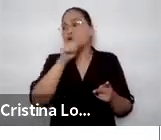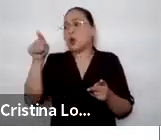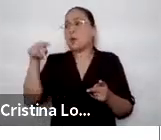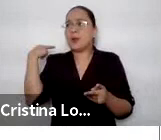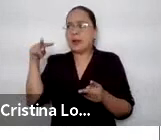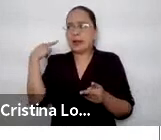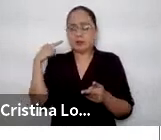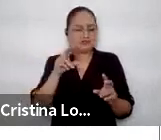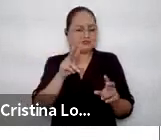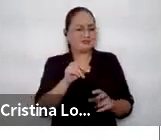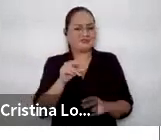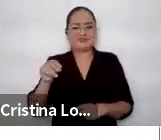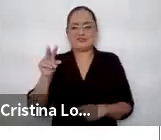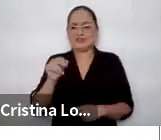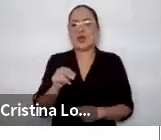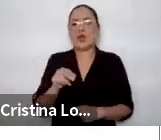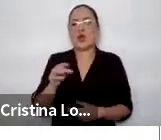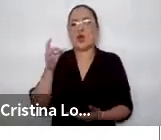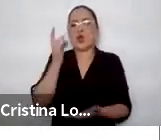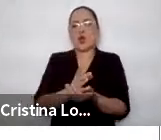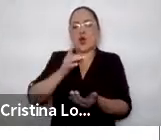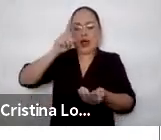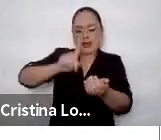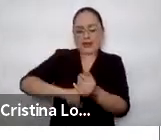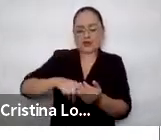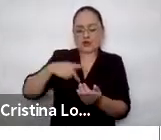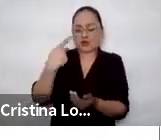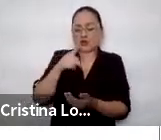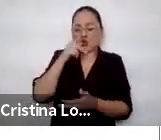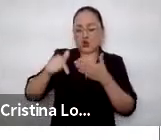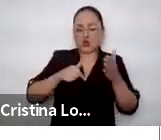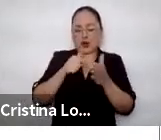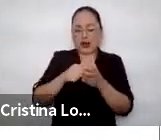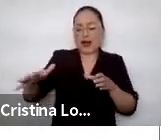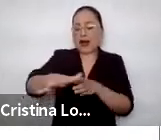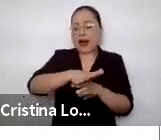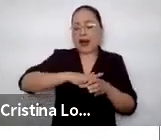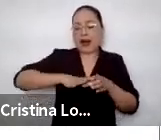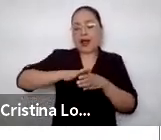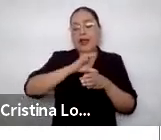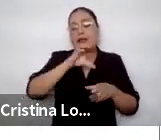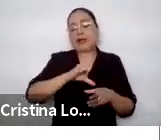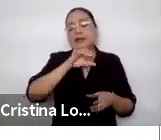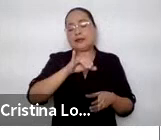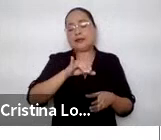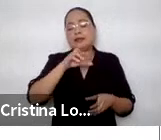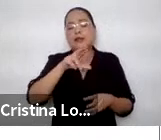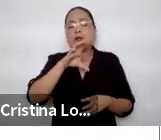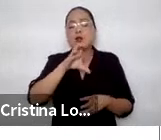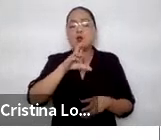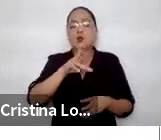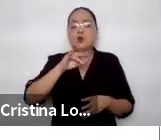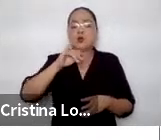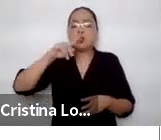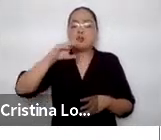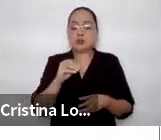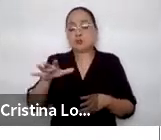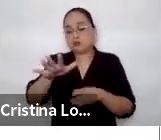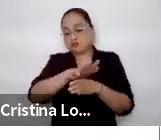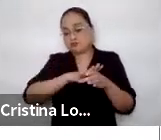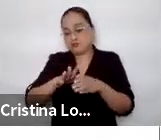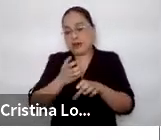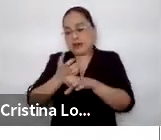Entonces, únicamente a los que estén dentro de su circuito. Lo mismo va a aplicar en el caso de